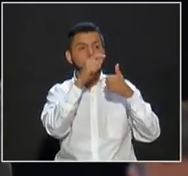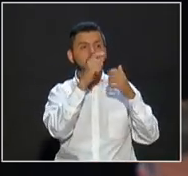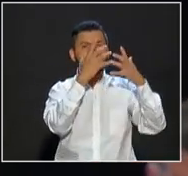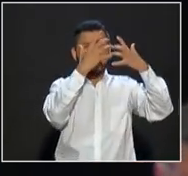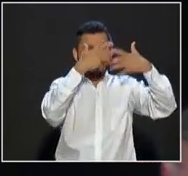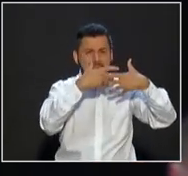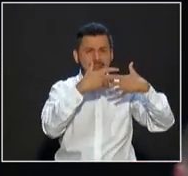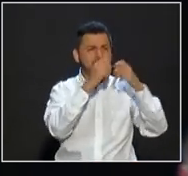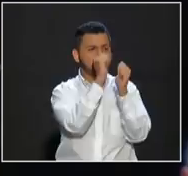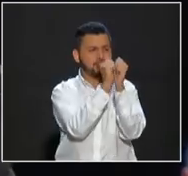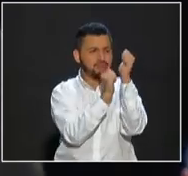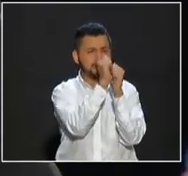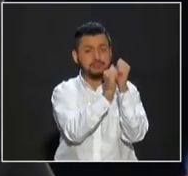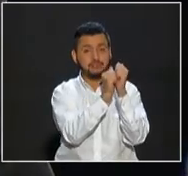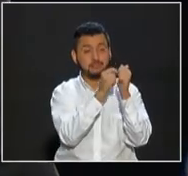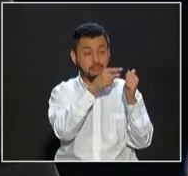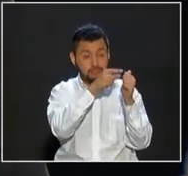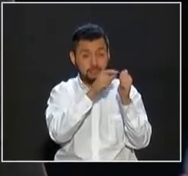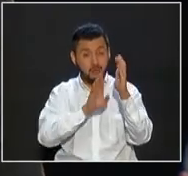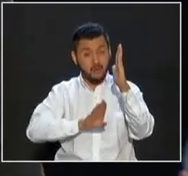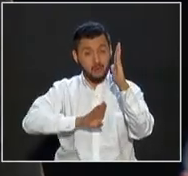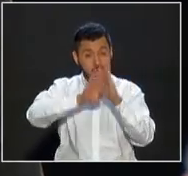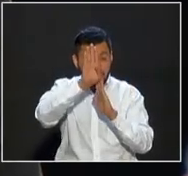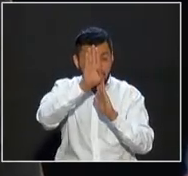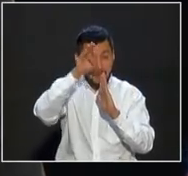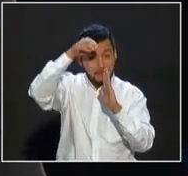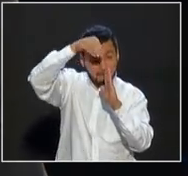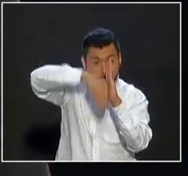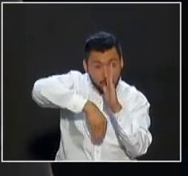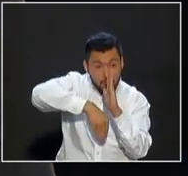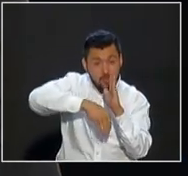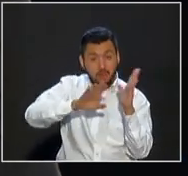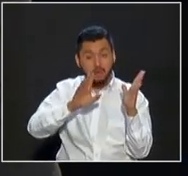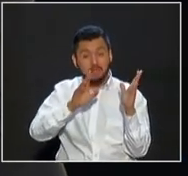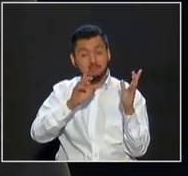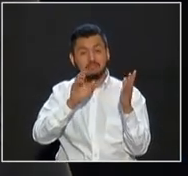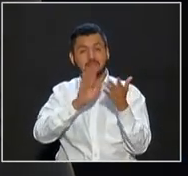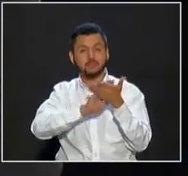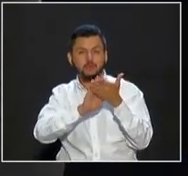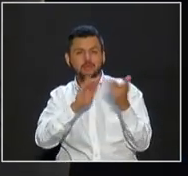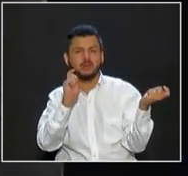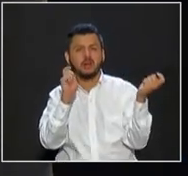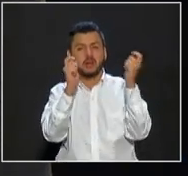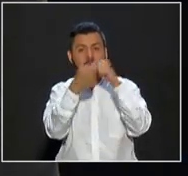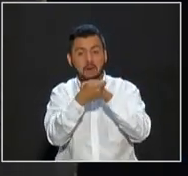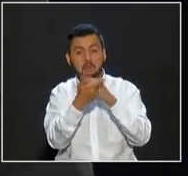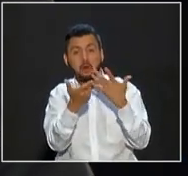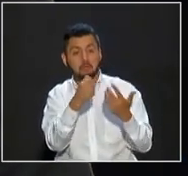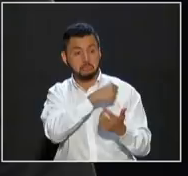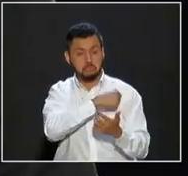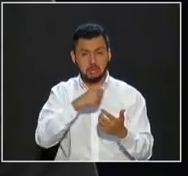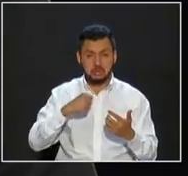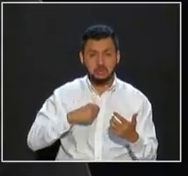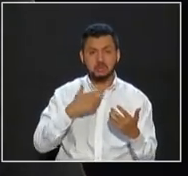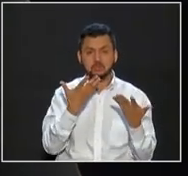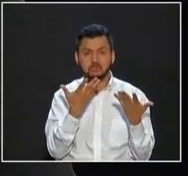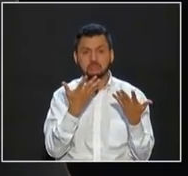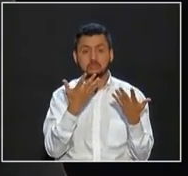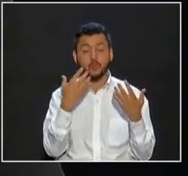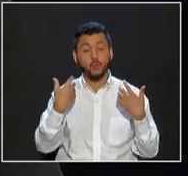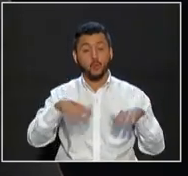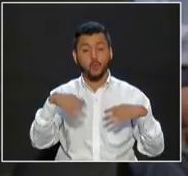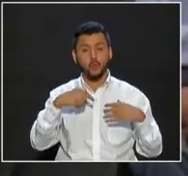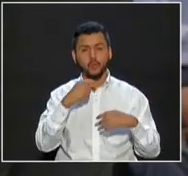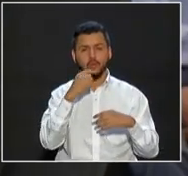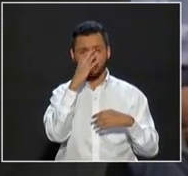el presente y el futuro de la fábrica de licores si la vamos a convertir en una empresa comercial e industrial del estado es un escenario